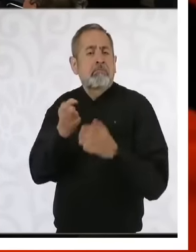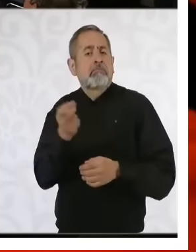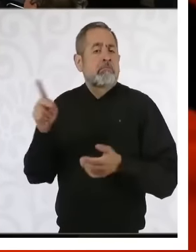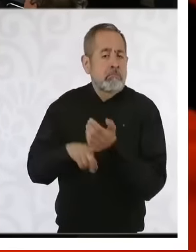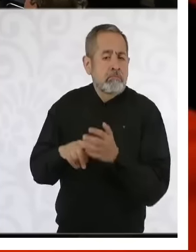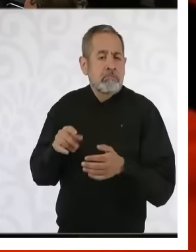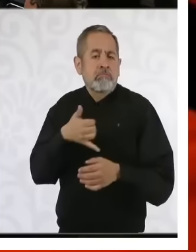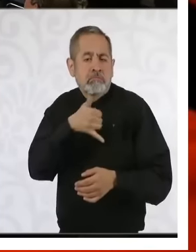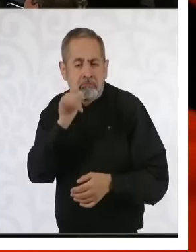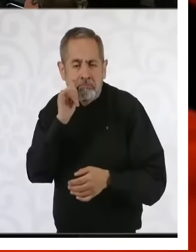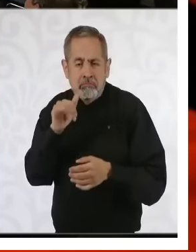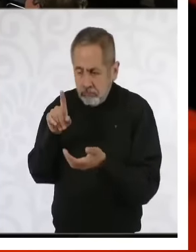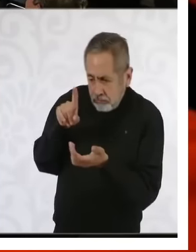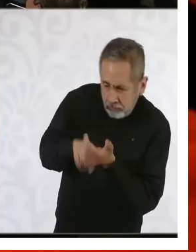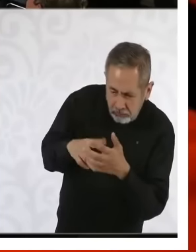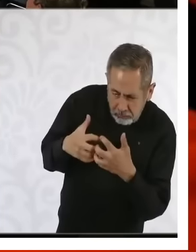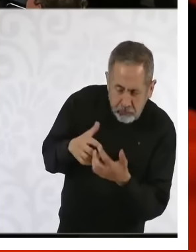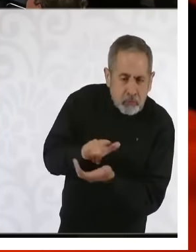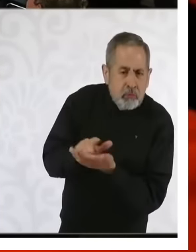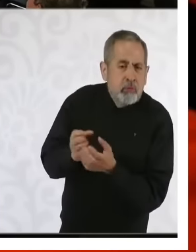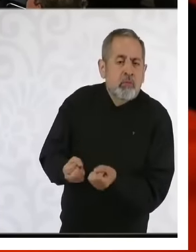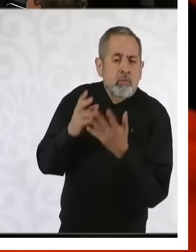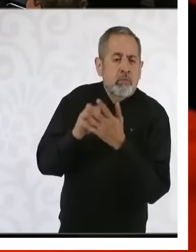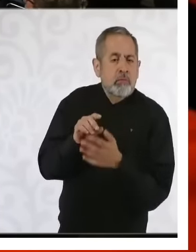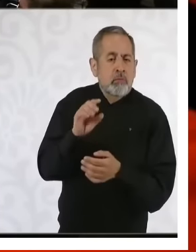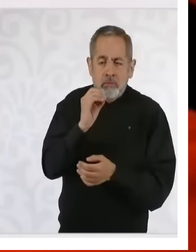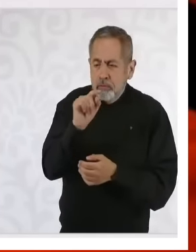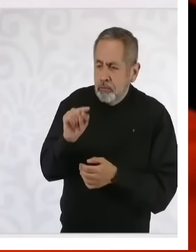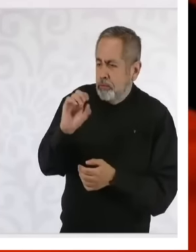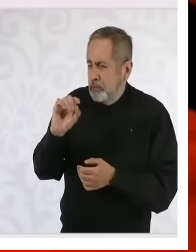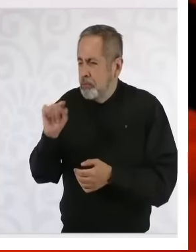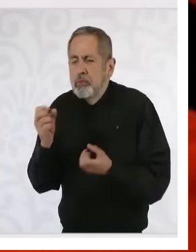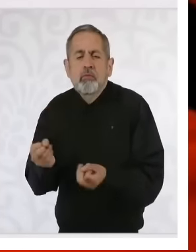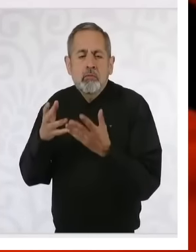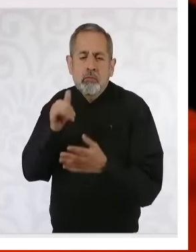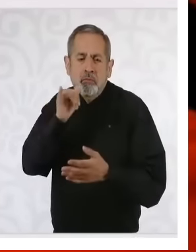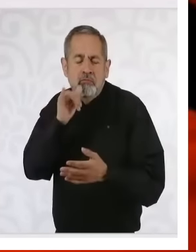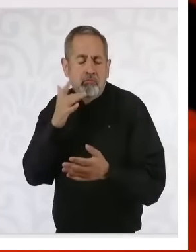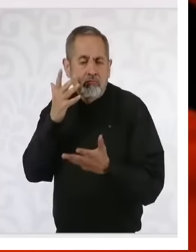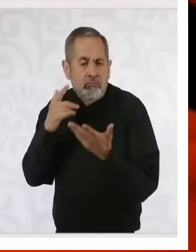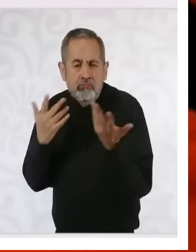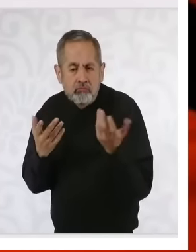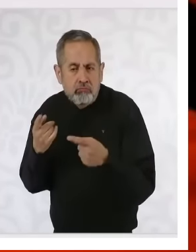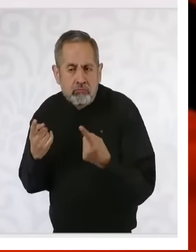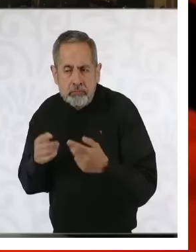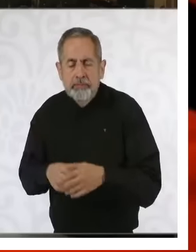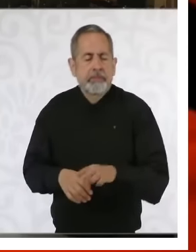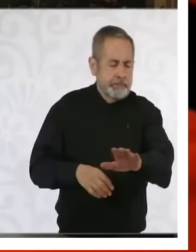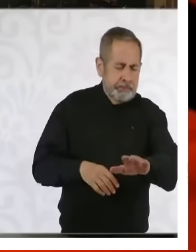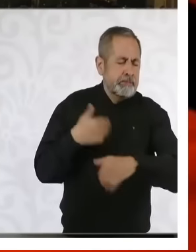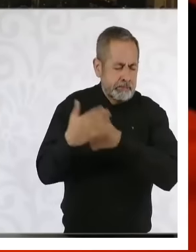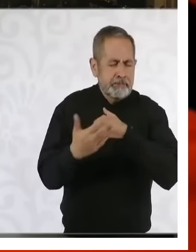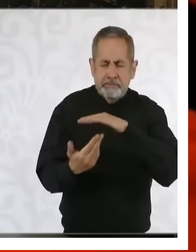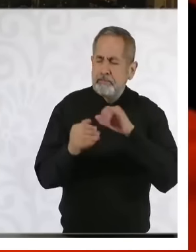finalmente es lo que están pidiendo del Ejecutivo, ¿no? Se puede hacer una mesa de trabajo con ellos. Ah, ok. Ahora, hay otra propuesta de